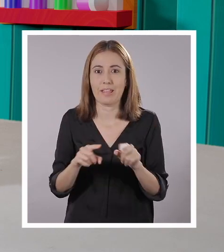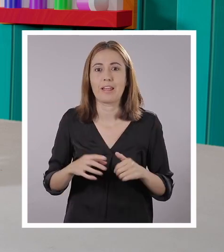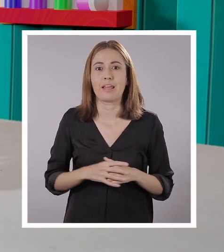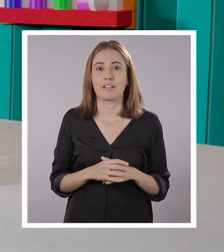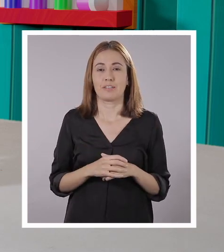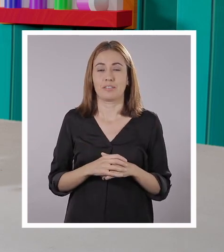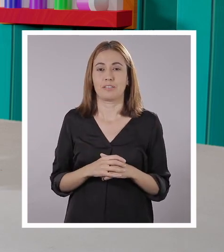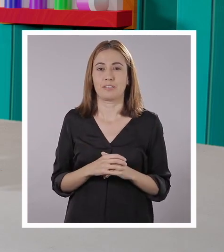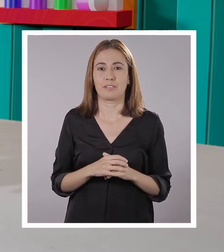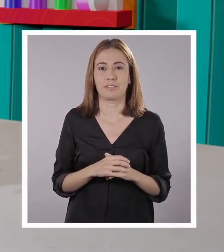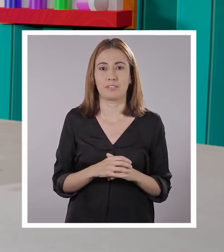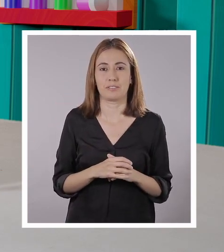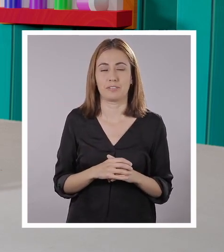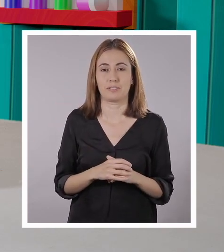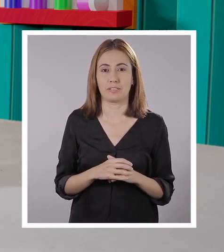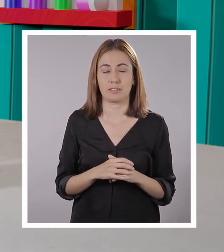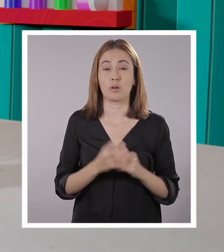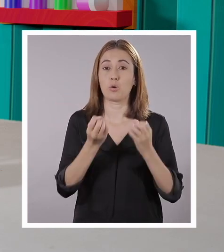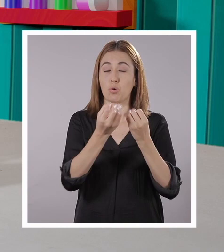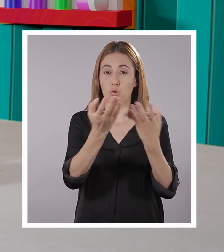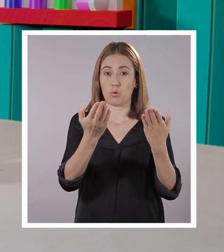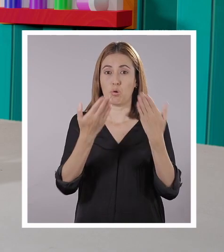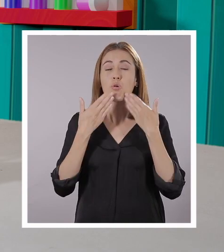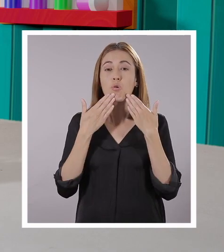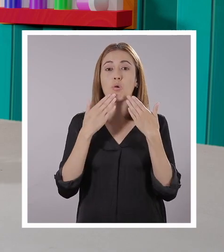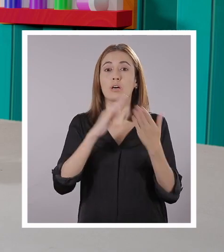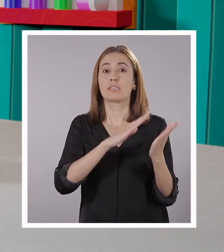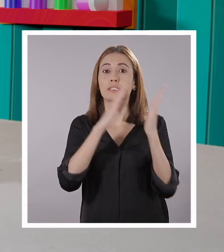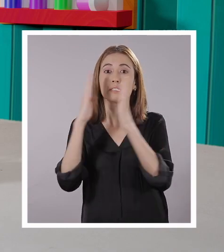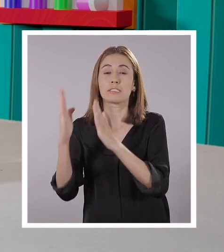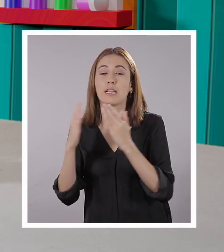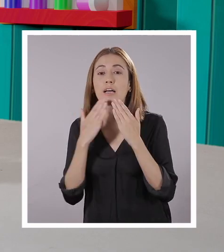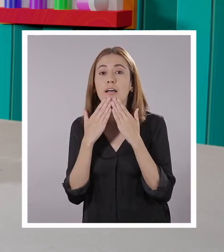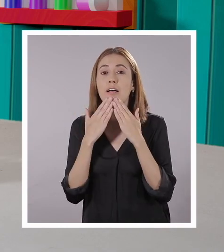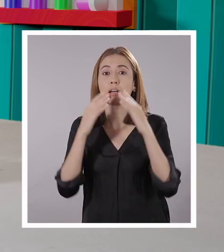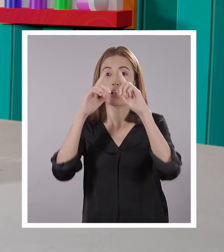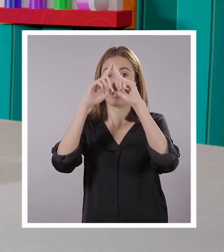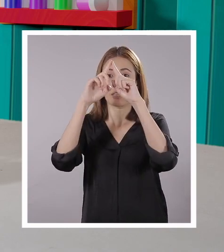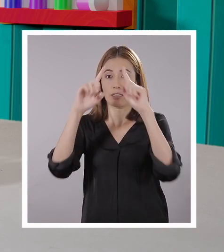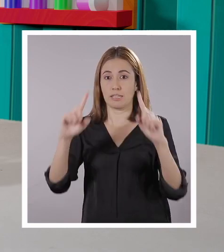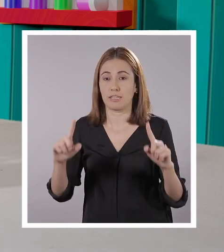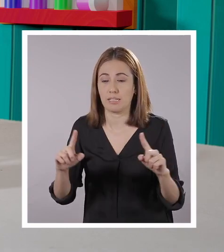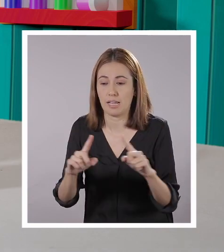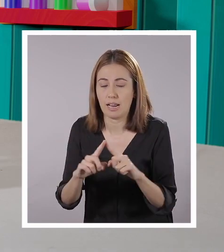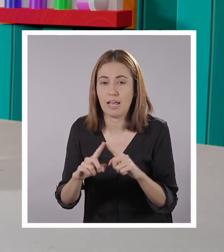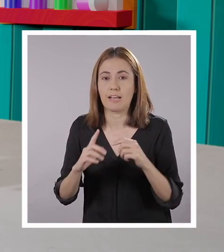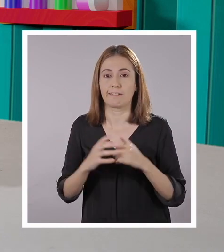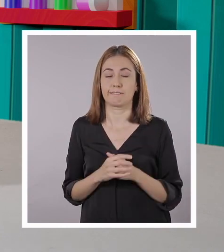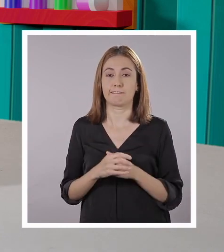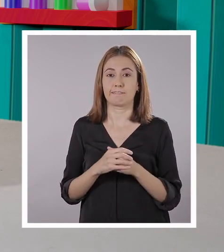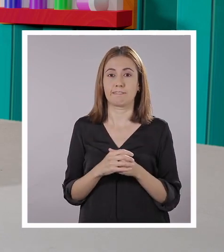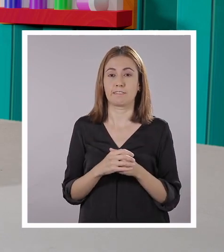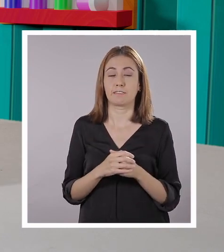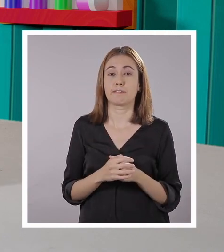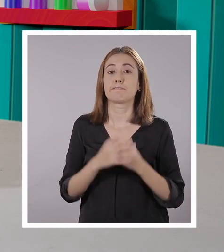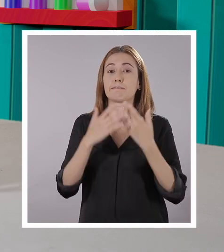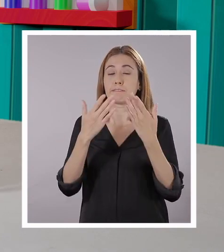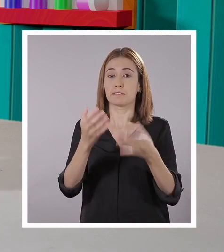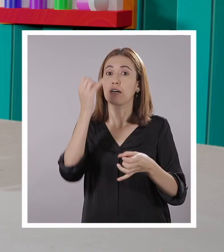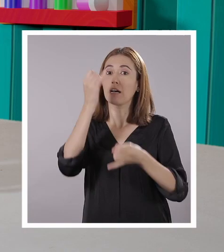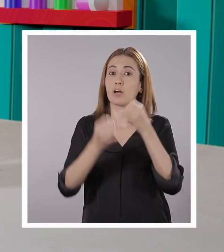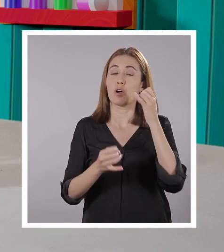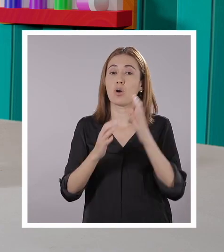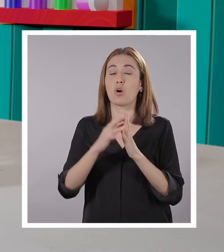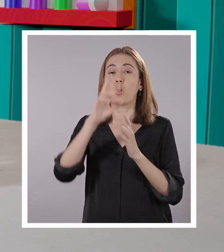primero? Cuadrado. Muy bien. Cuadrado. Chicos y chicas, ¿qué figura sigue? Triángulo.